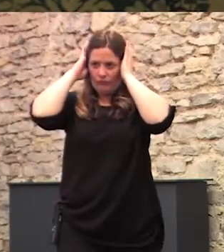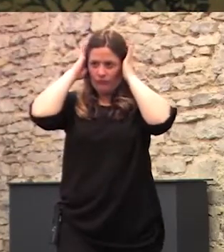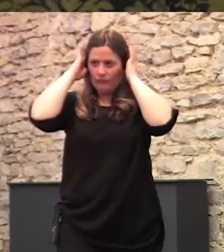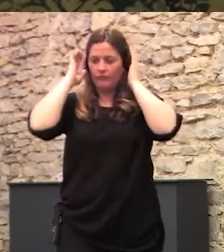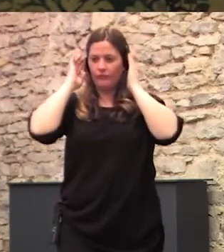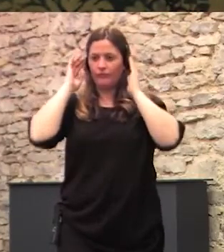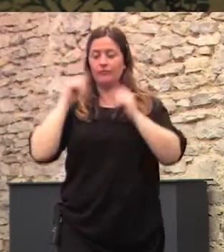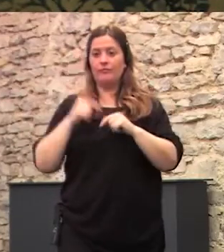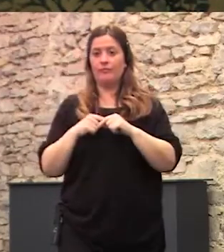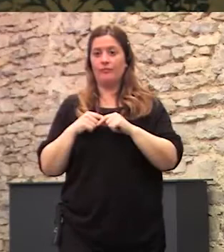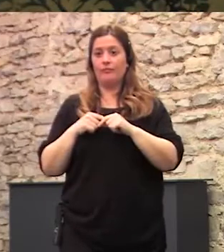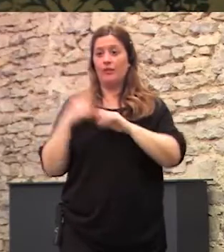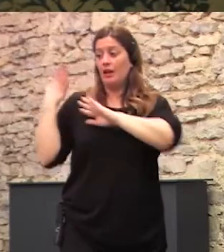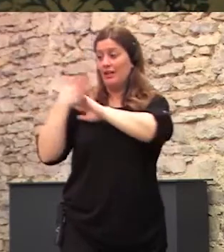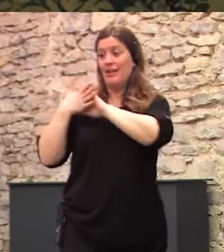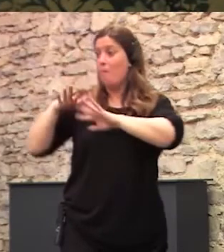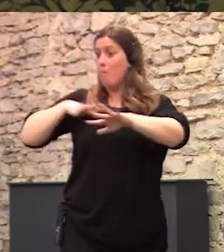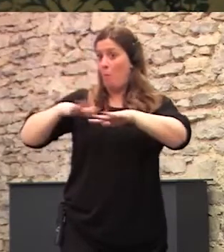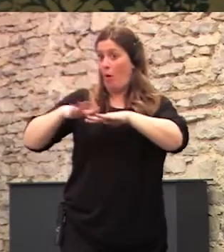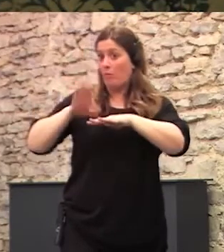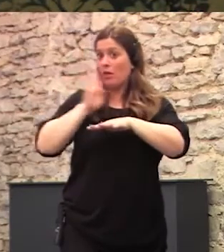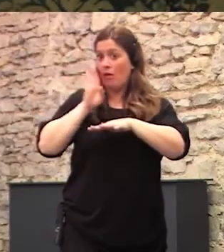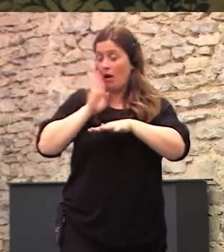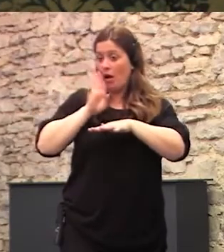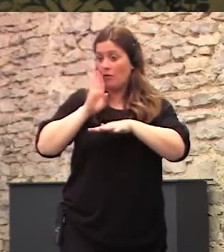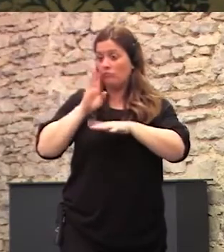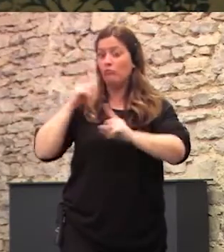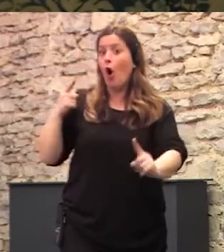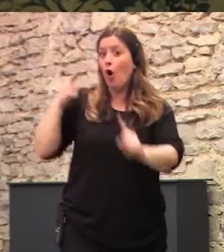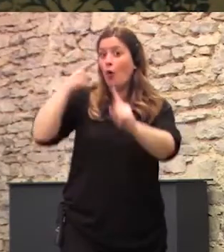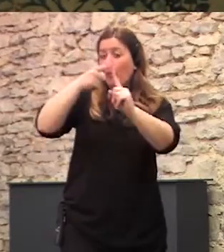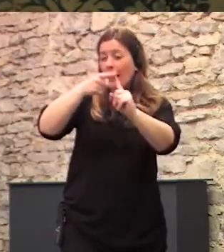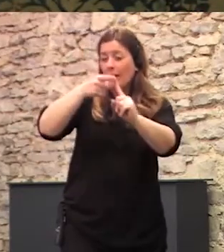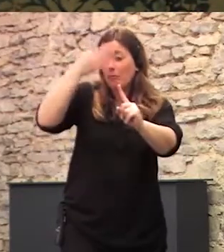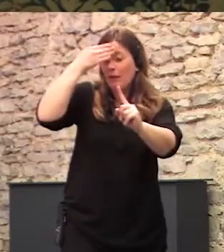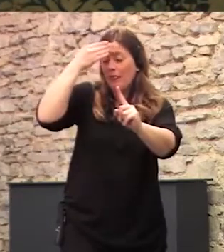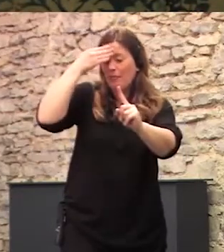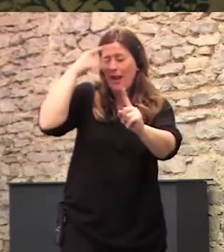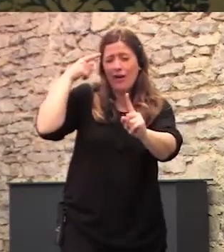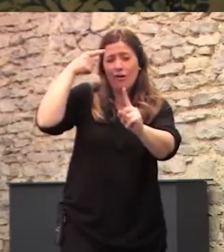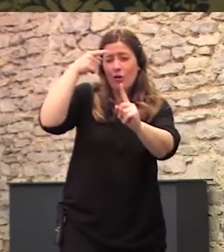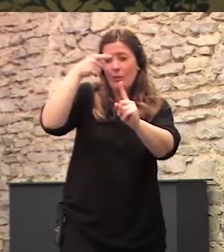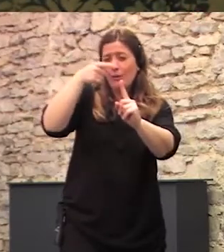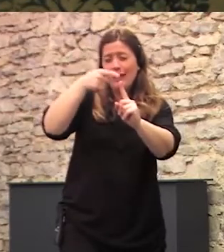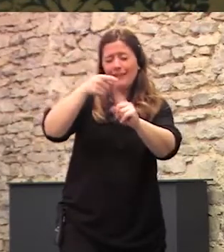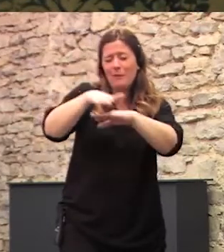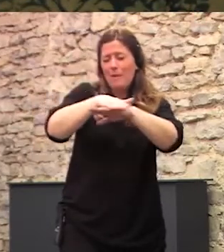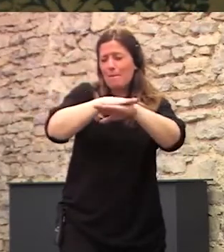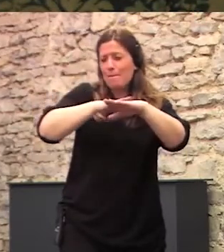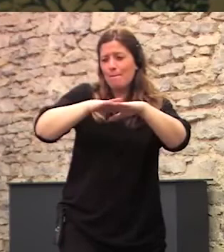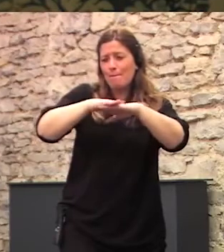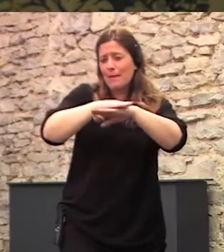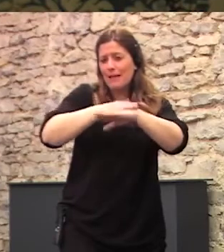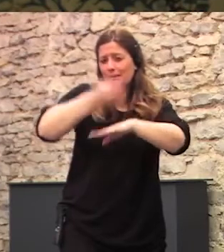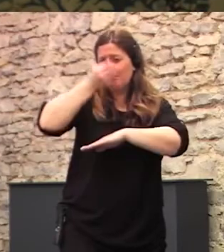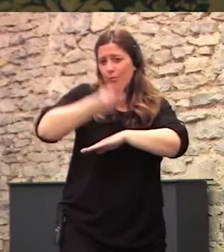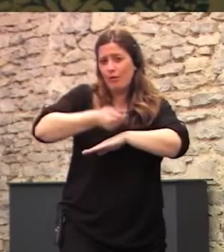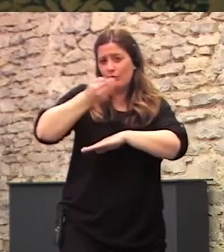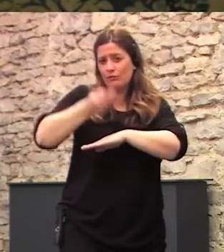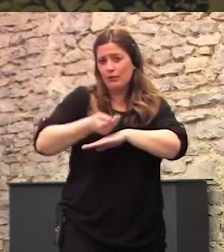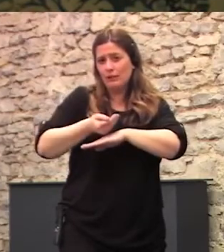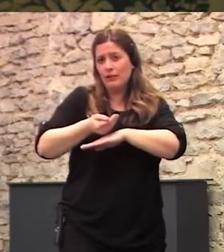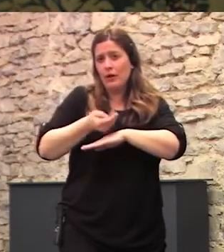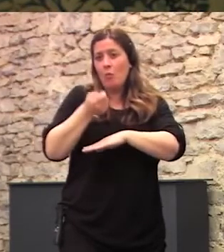Este movimiento, su objetivo principal, vamos a decir, sustancial, fundamental, es un poco